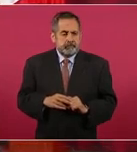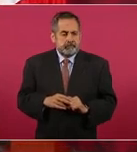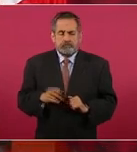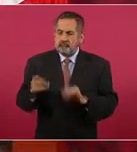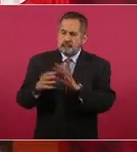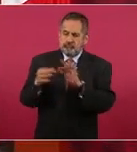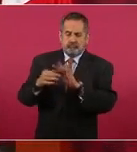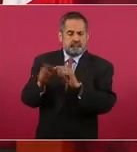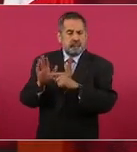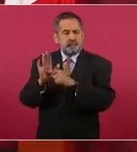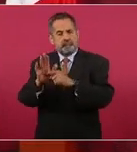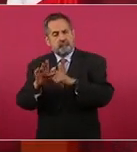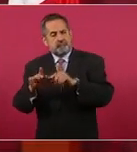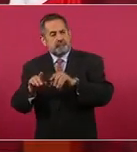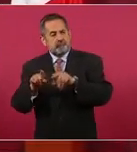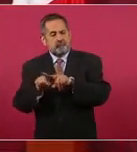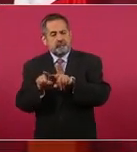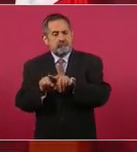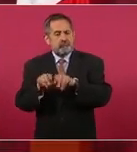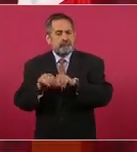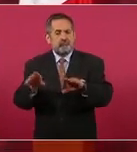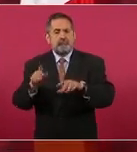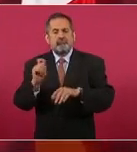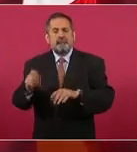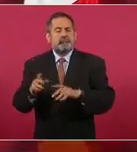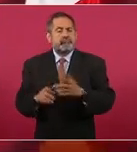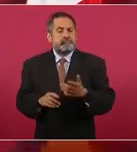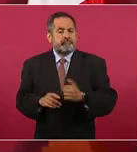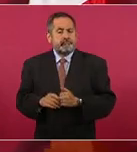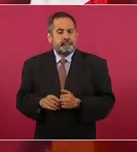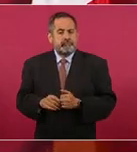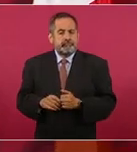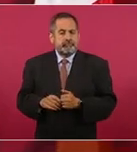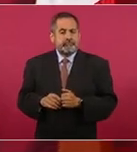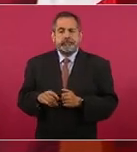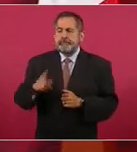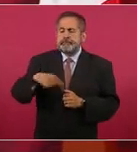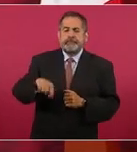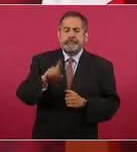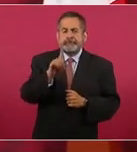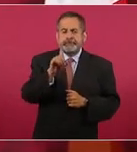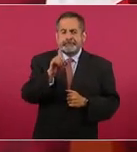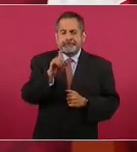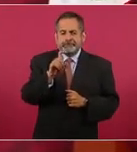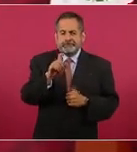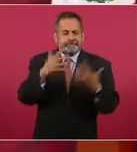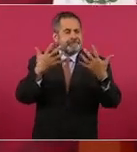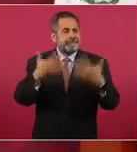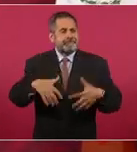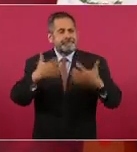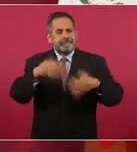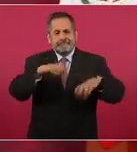expuso también el consumo de agua de las empresas,